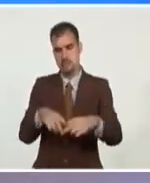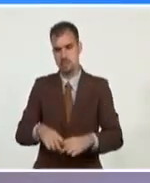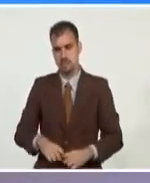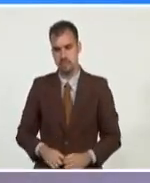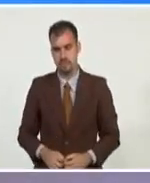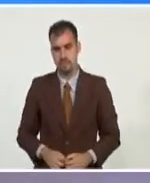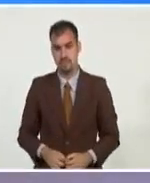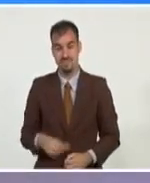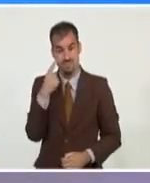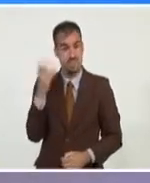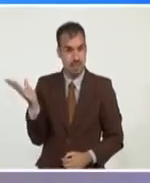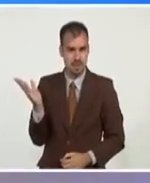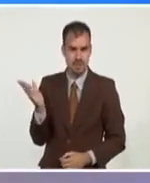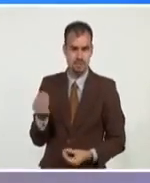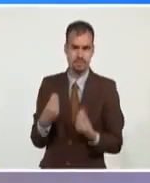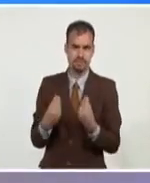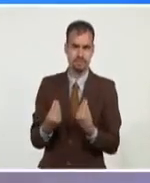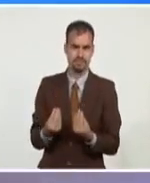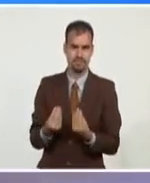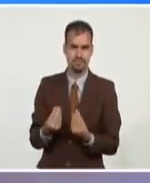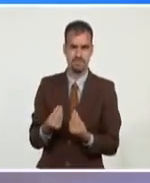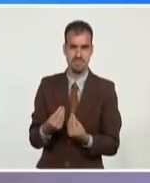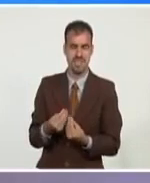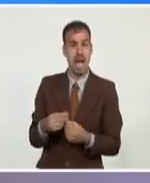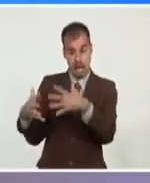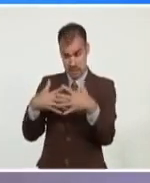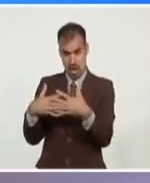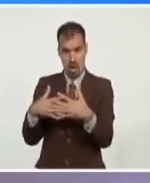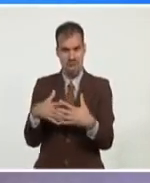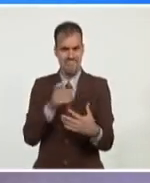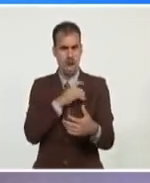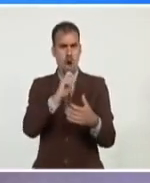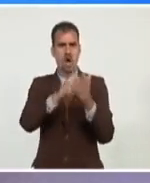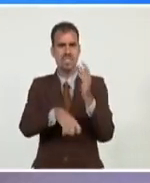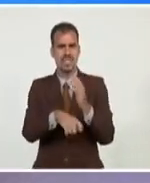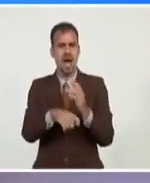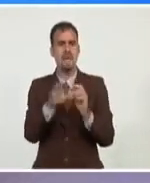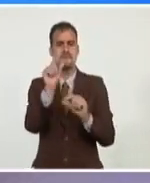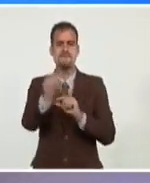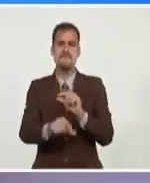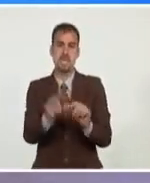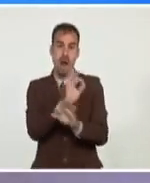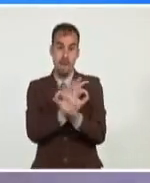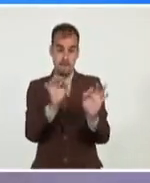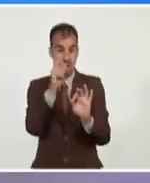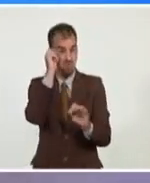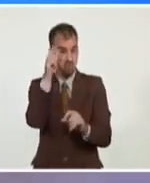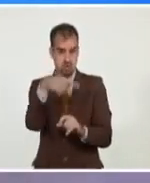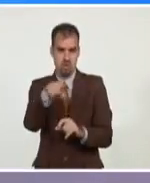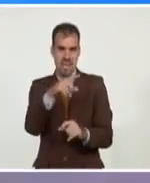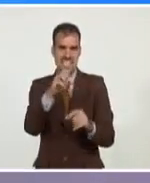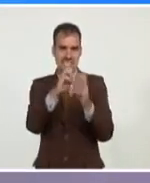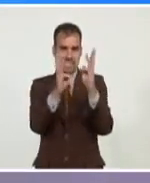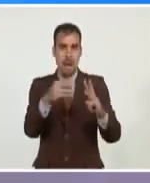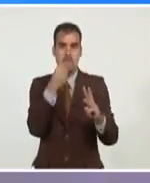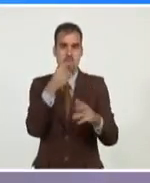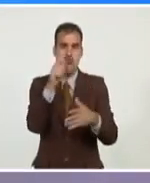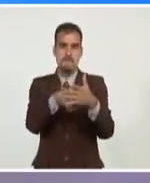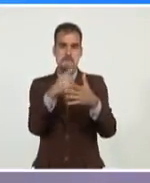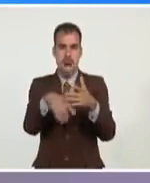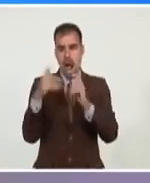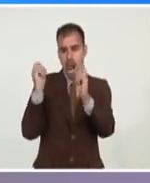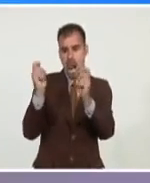¿Escucharon esto? Esa agencia norteamericana pretende contratar a un especialista en comunicación y medios para organizar la campaña en torno a la